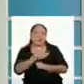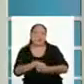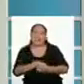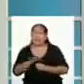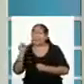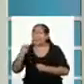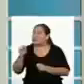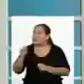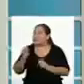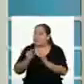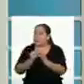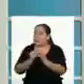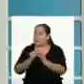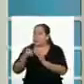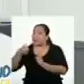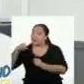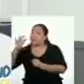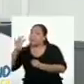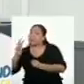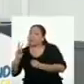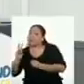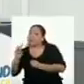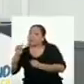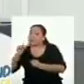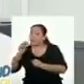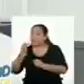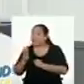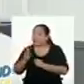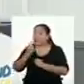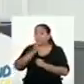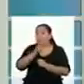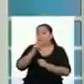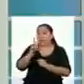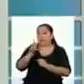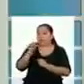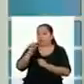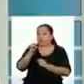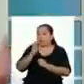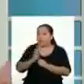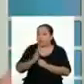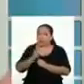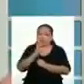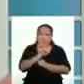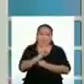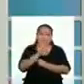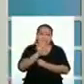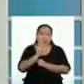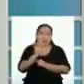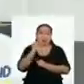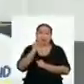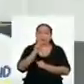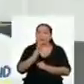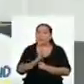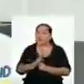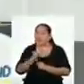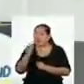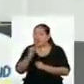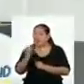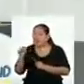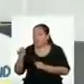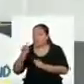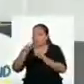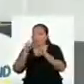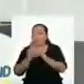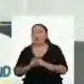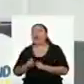memoria quiere de 16 GB, 32 GB o 64 GB? Eso te preguntan. Ay, sí,